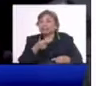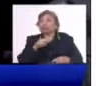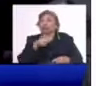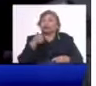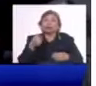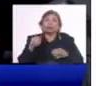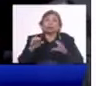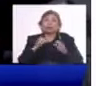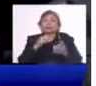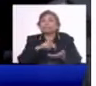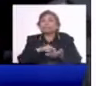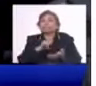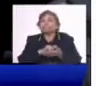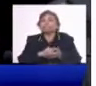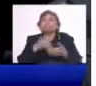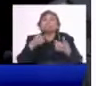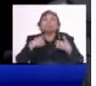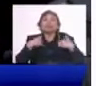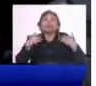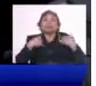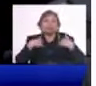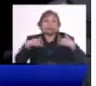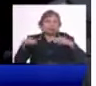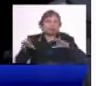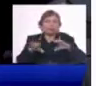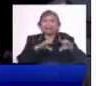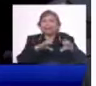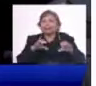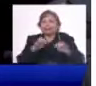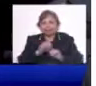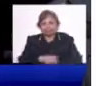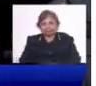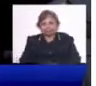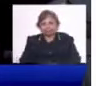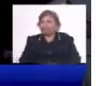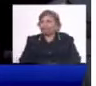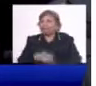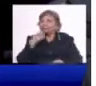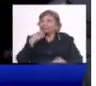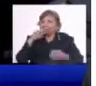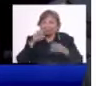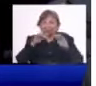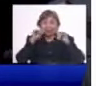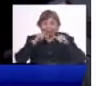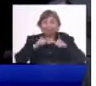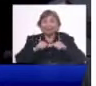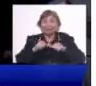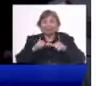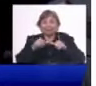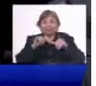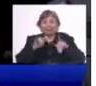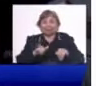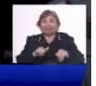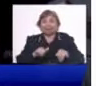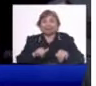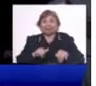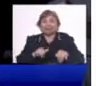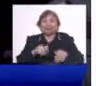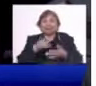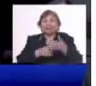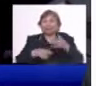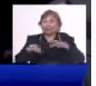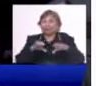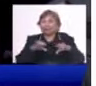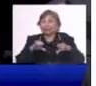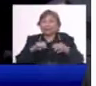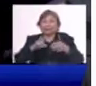otra cosa es lo que tenemos que hacer. Deber ser es quedarnos, pero lo que tenemos que